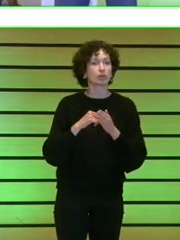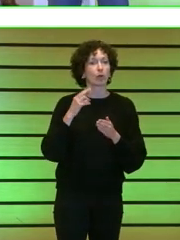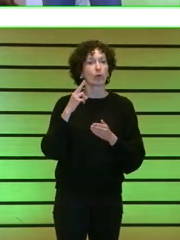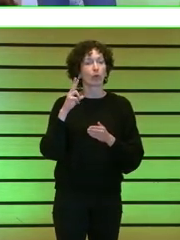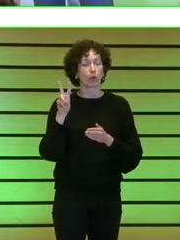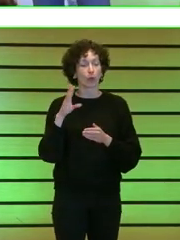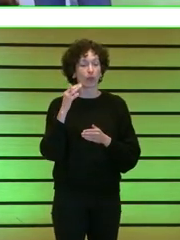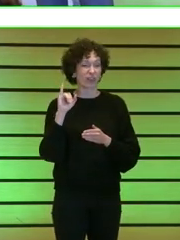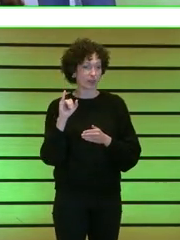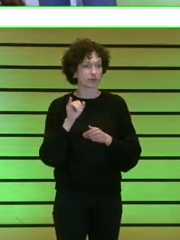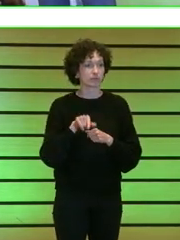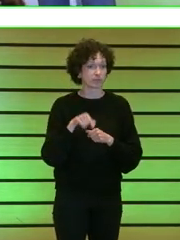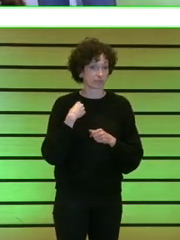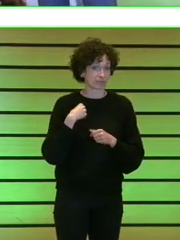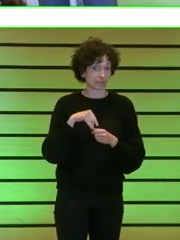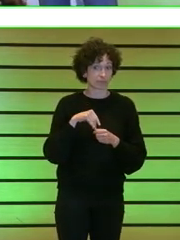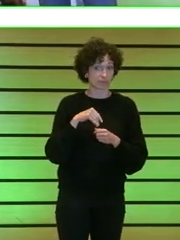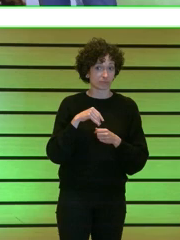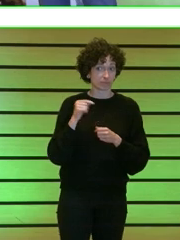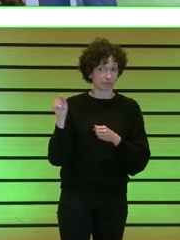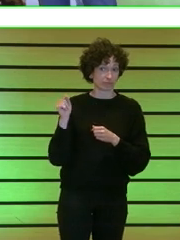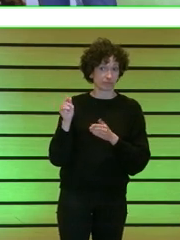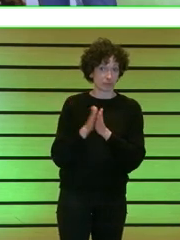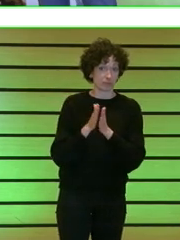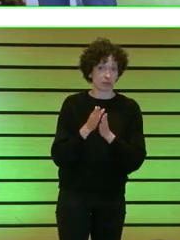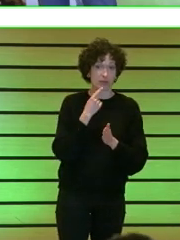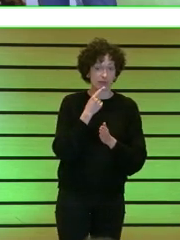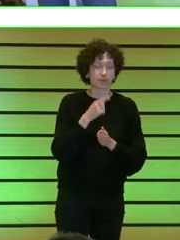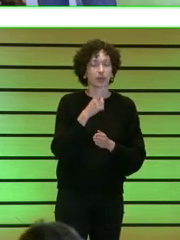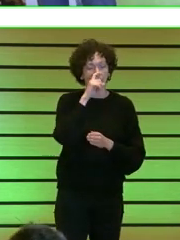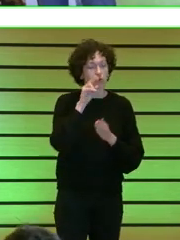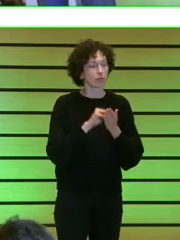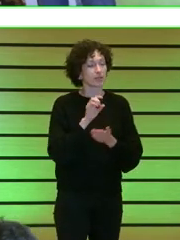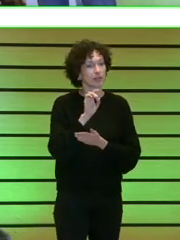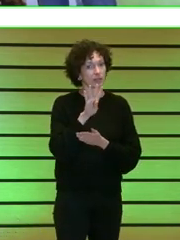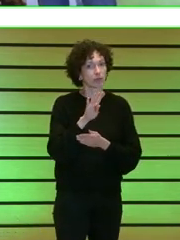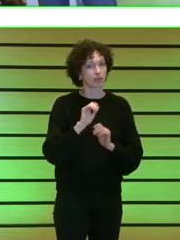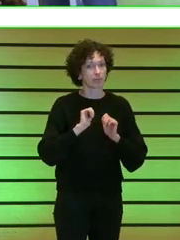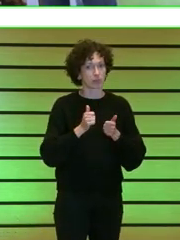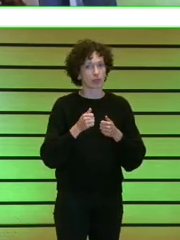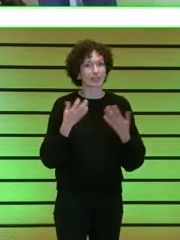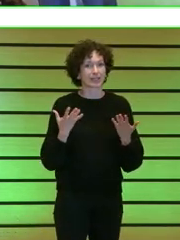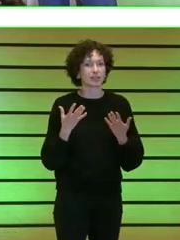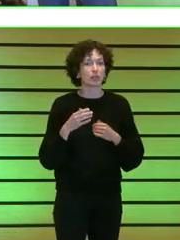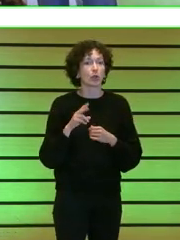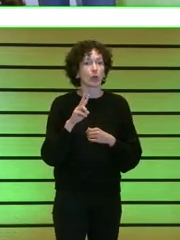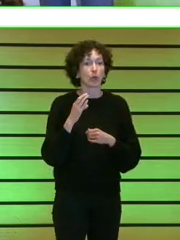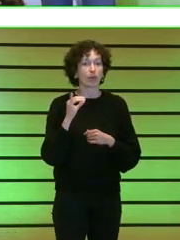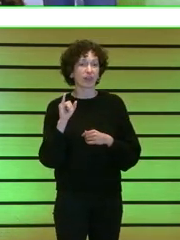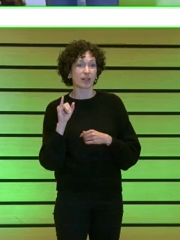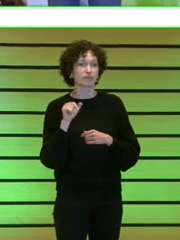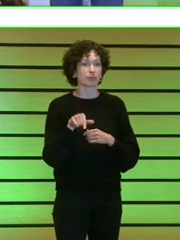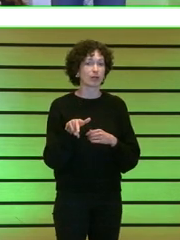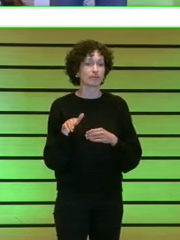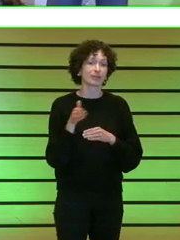Bueno pues que como él como Pedro nos ha comentado empezó en 2014 y es poner una H delante de la UCI Y esa